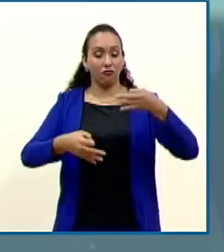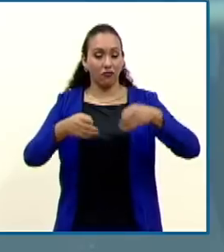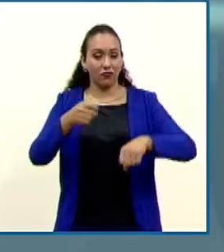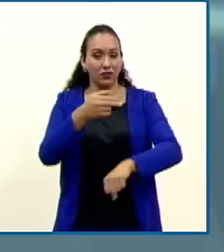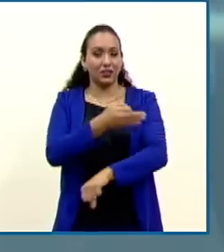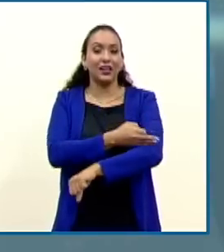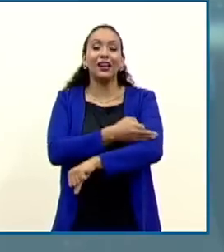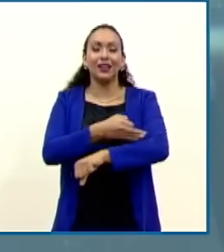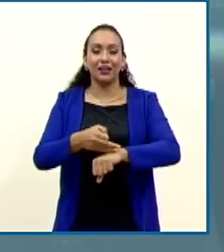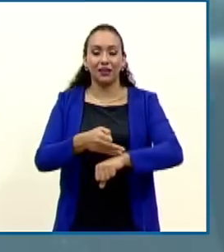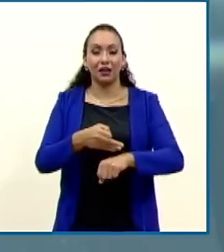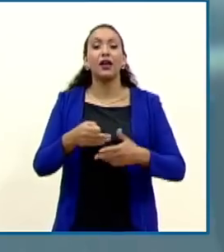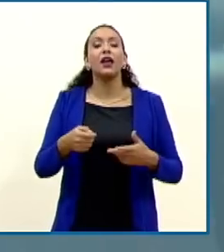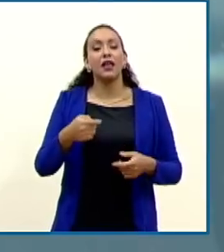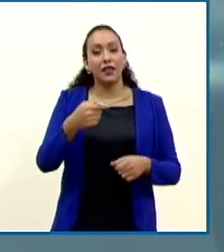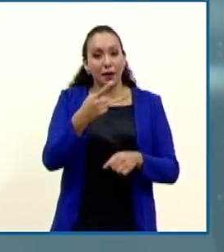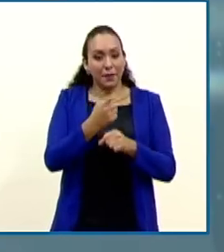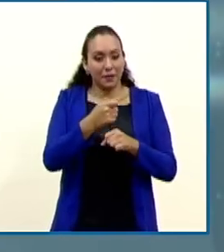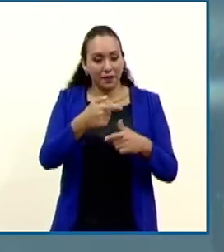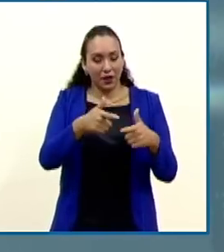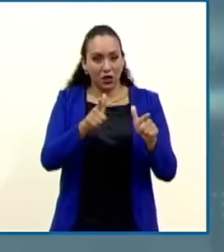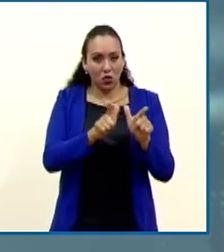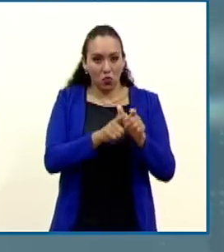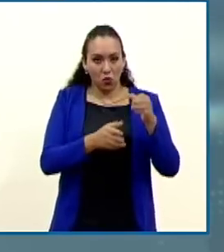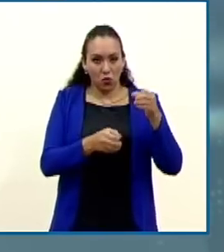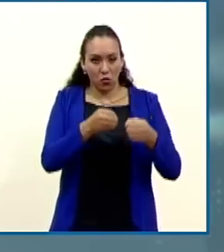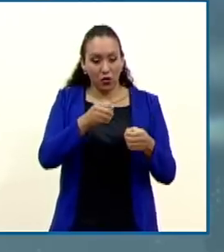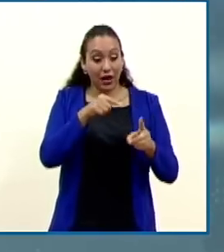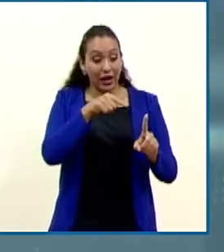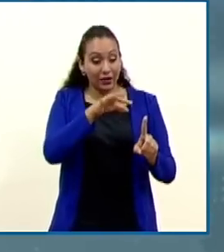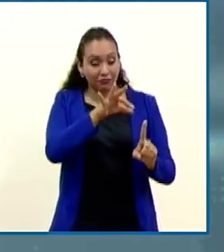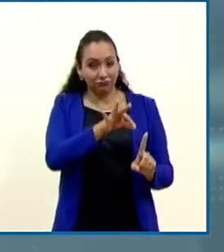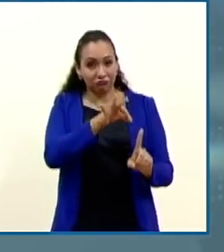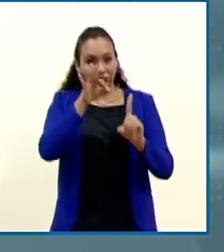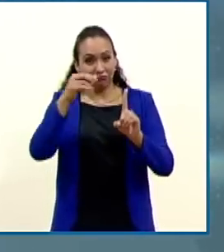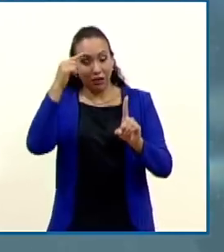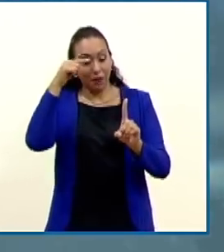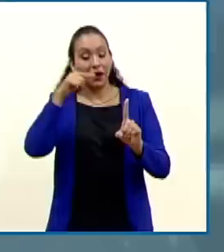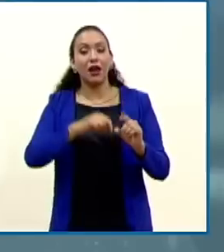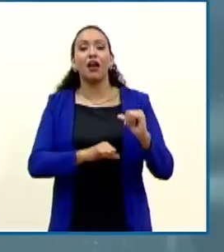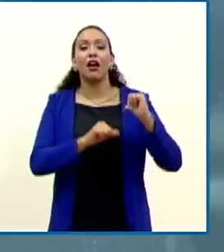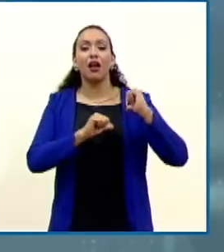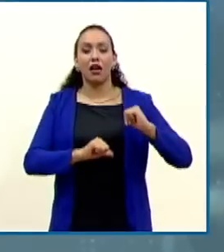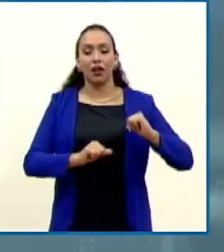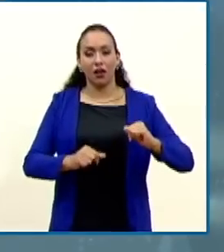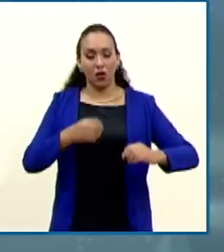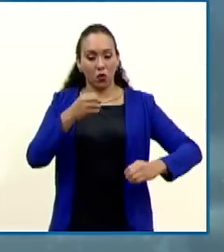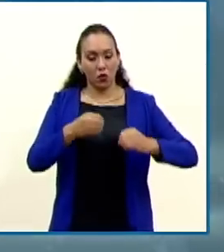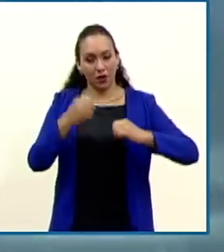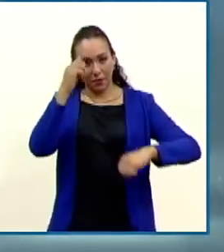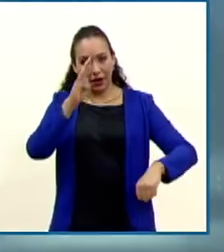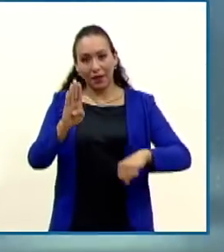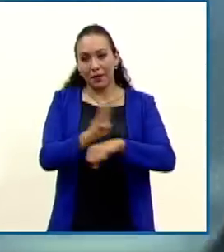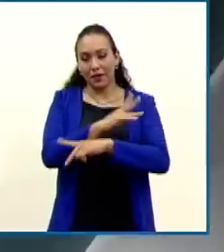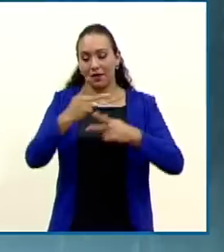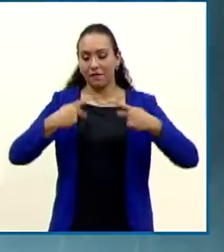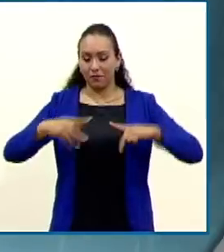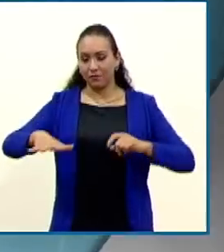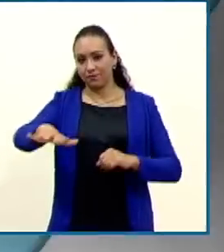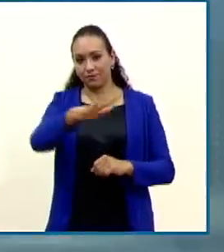Familiar del primer partido judicial, a quien se le encomendó fortalecer la impartición de justicia en beneficio de la sociedad.